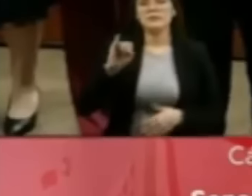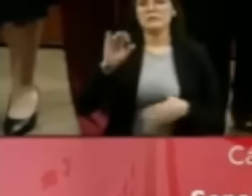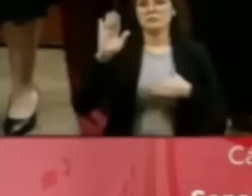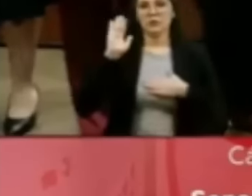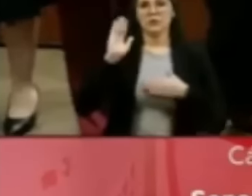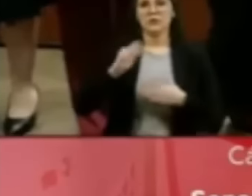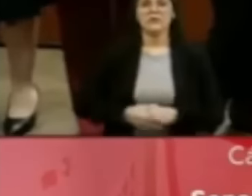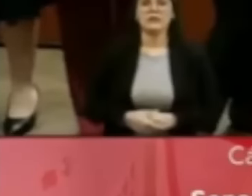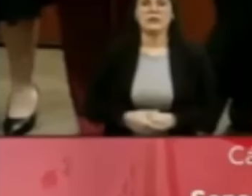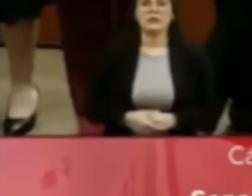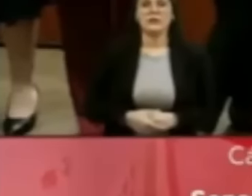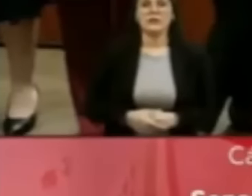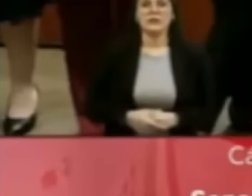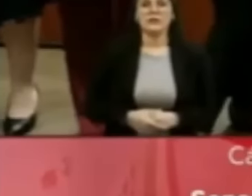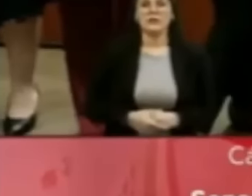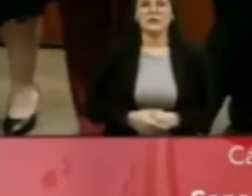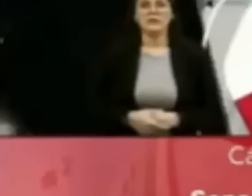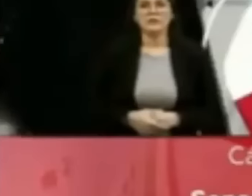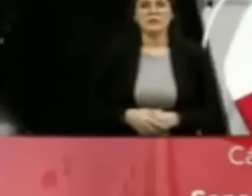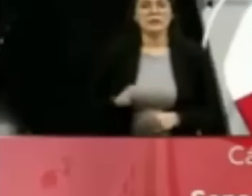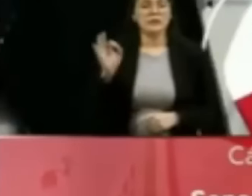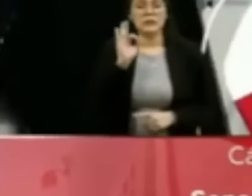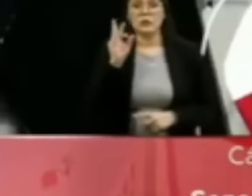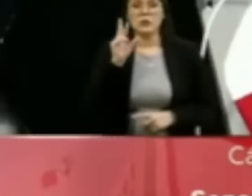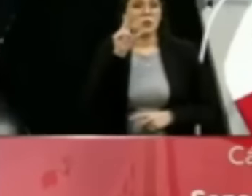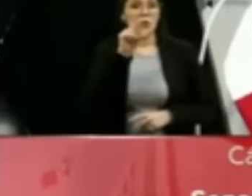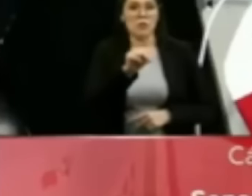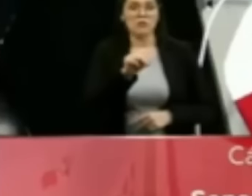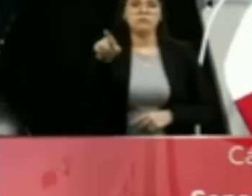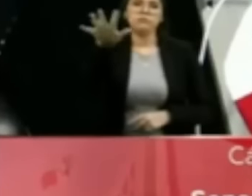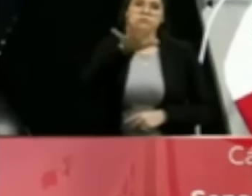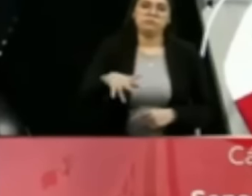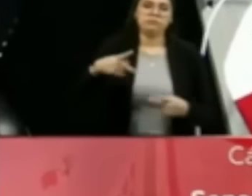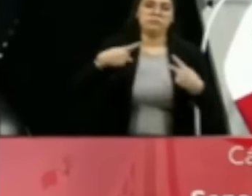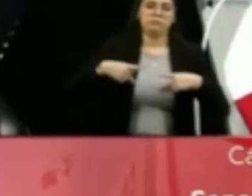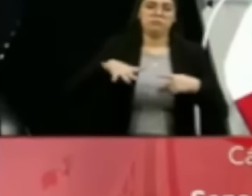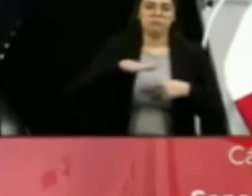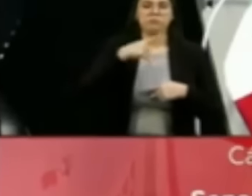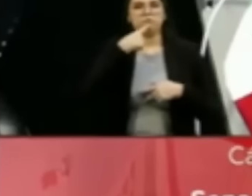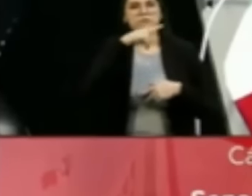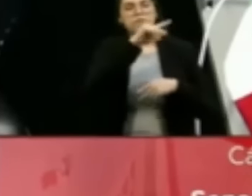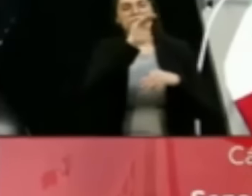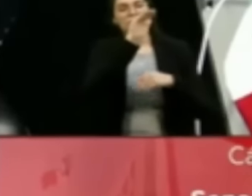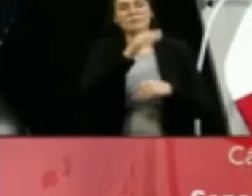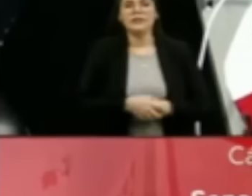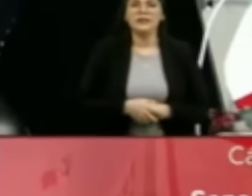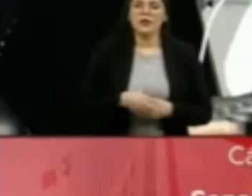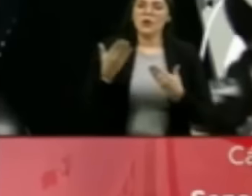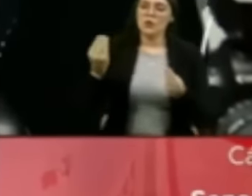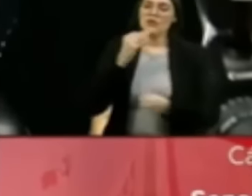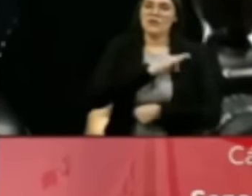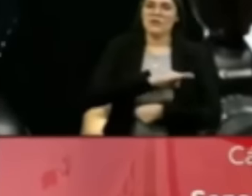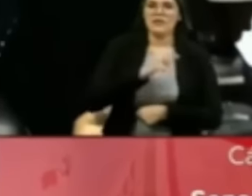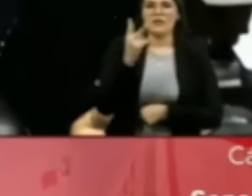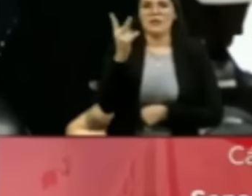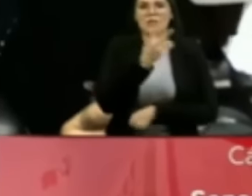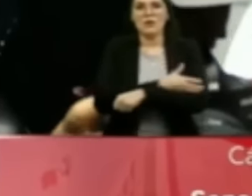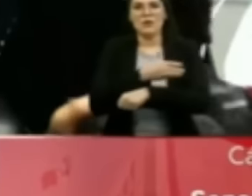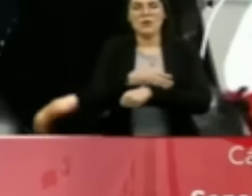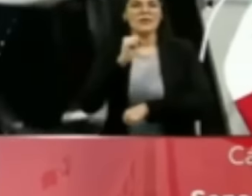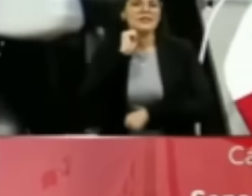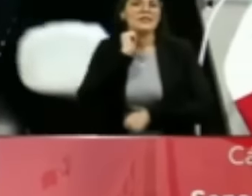Si así fuese, si así no lo hicieren, que la nación se lo demande. Felicidades, compañeros senadores.